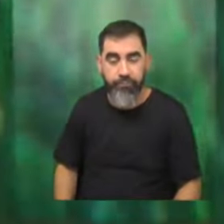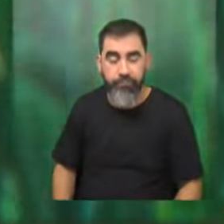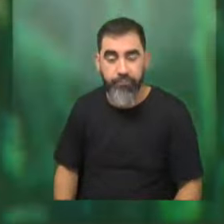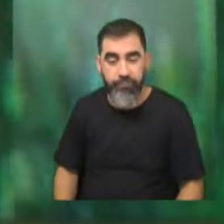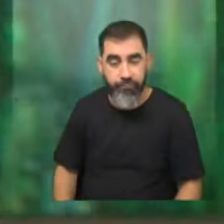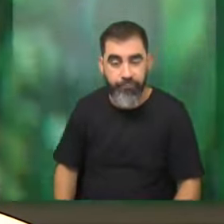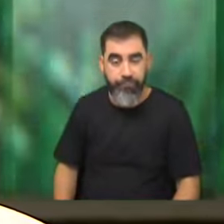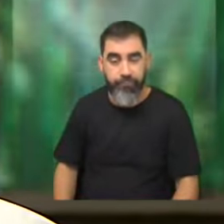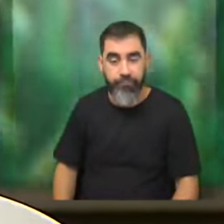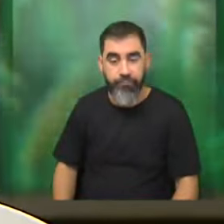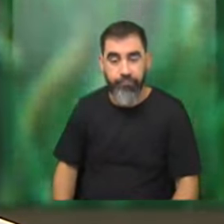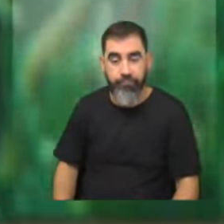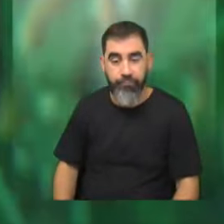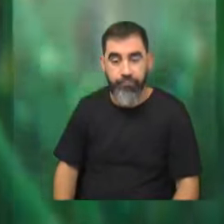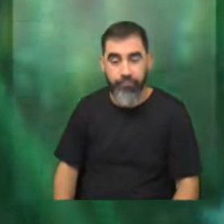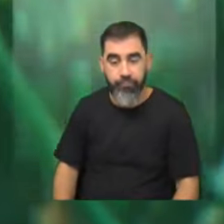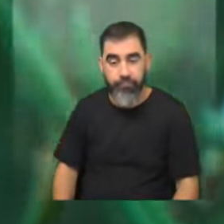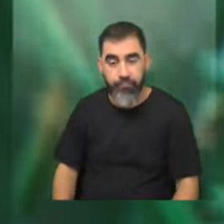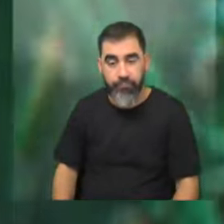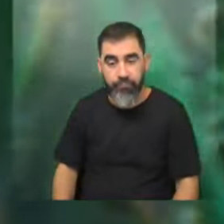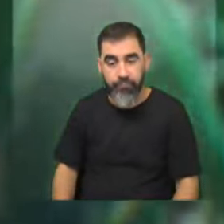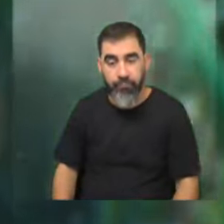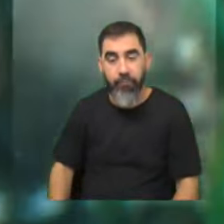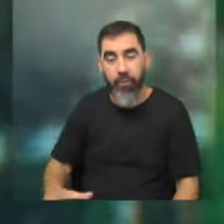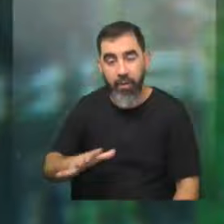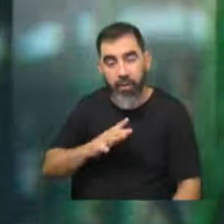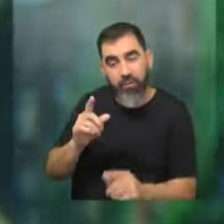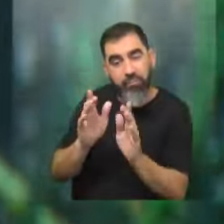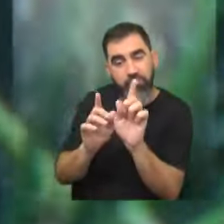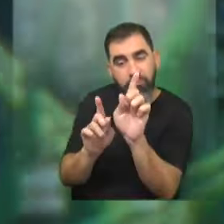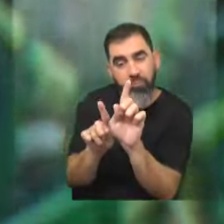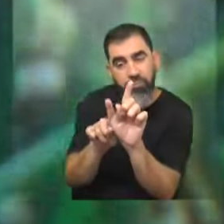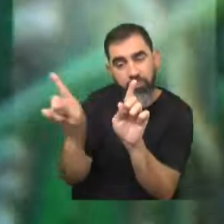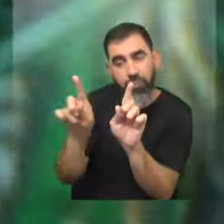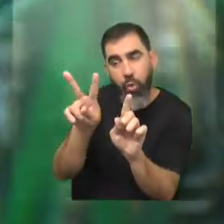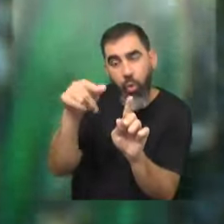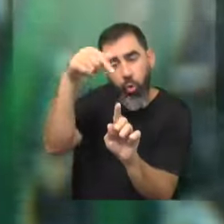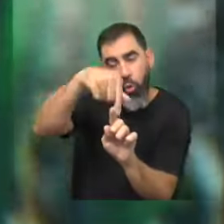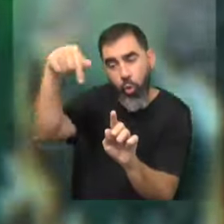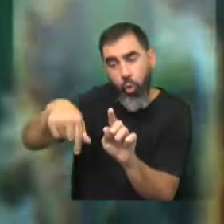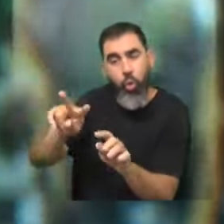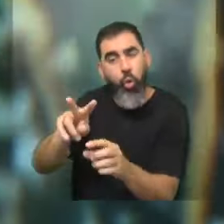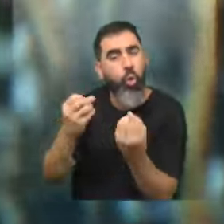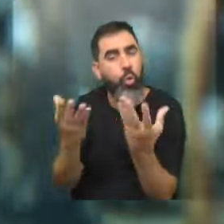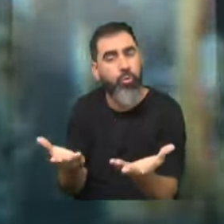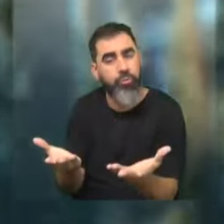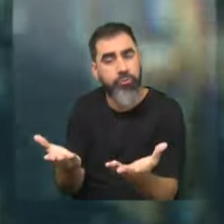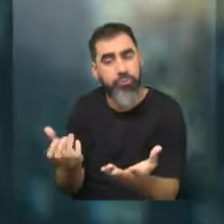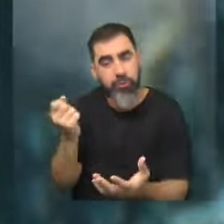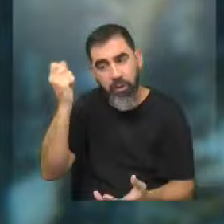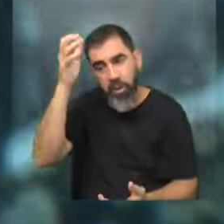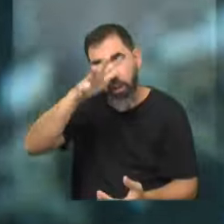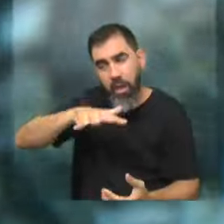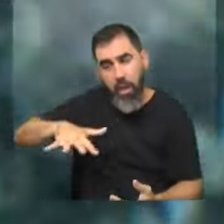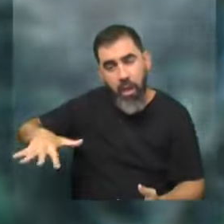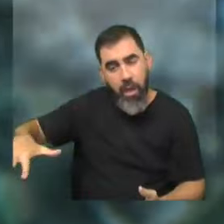caso, si vemos, tiene una ramificación. Tiene dos entradas. Dos entradas. Entonces, cuando yo voy al campo,